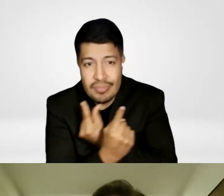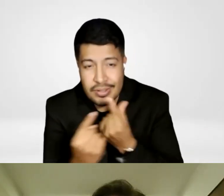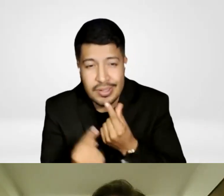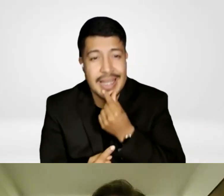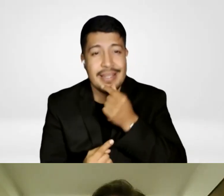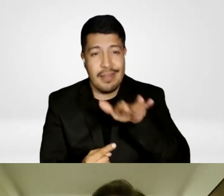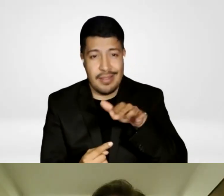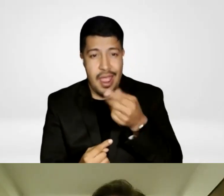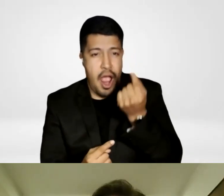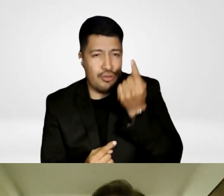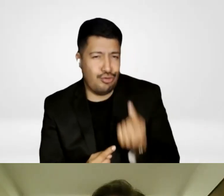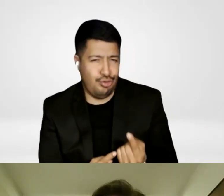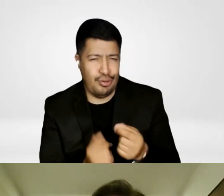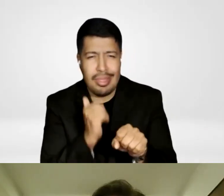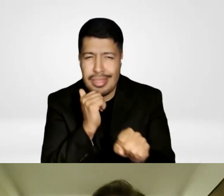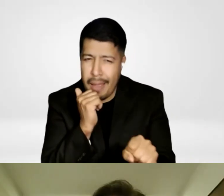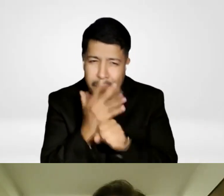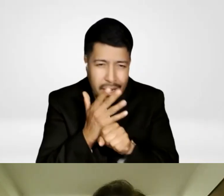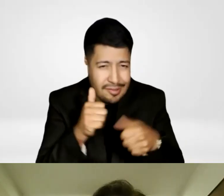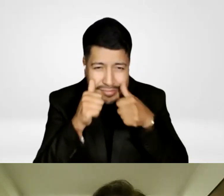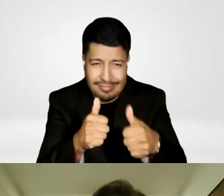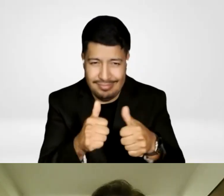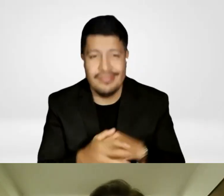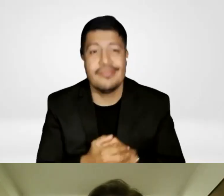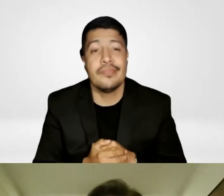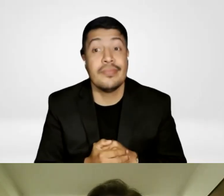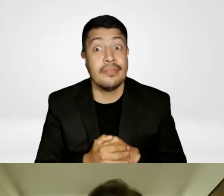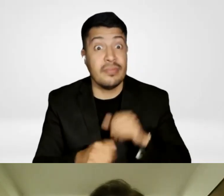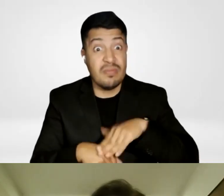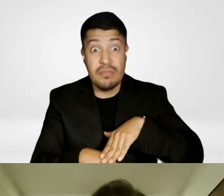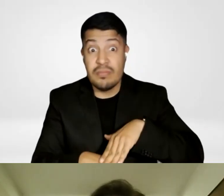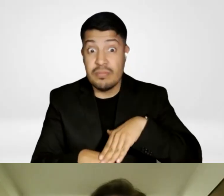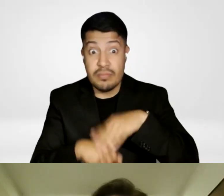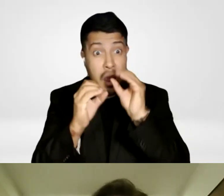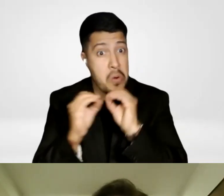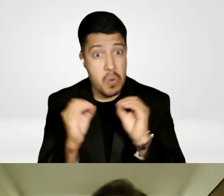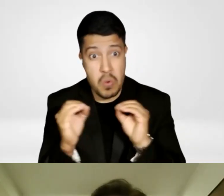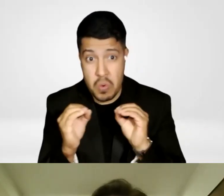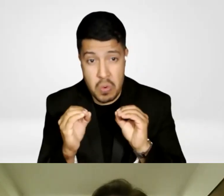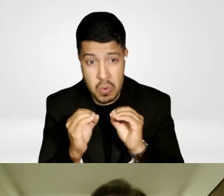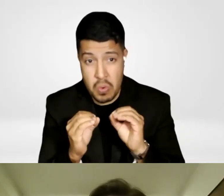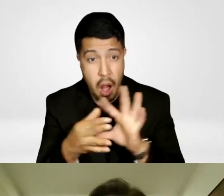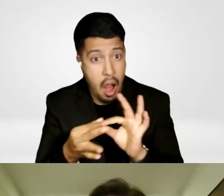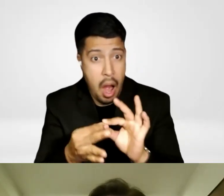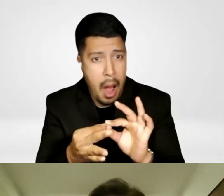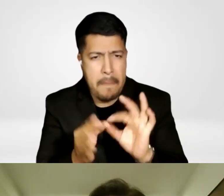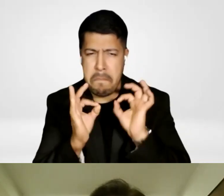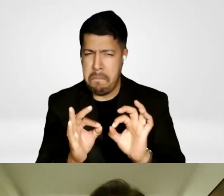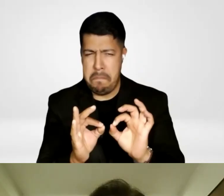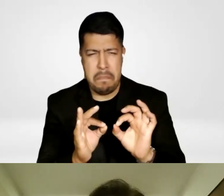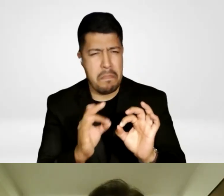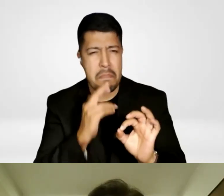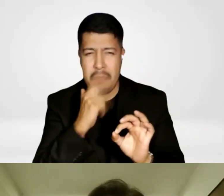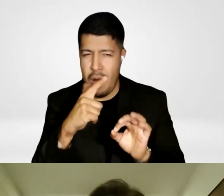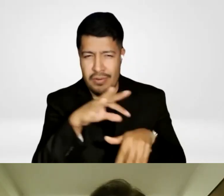edad. Así es que, sin más, vamos a dar la bienvenida a nuestra ponente, a nuestra primera ponente del día de